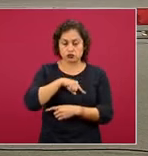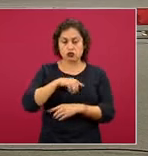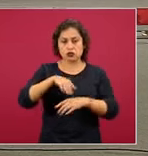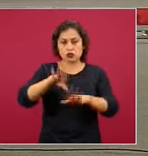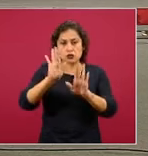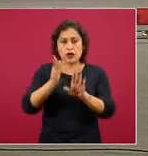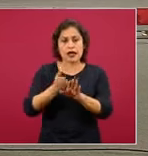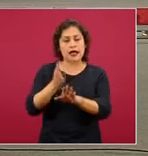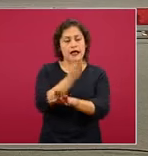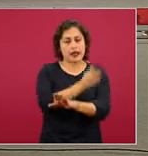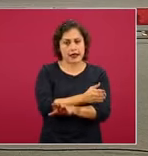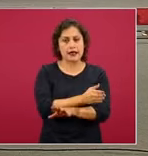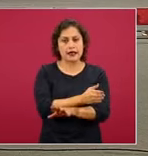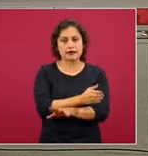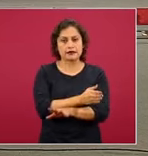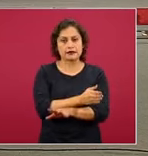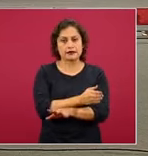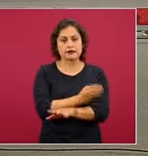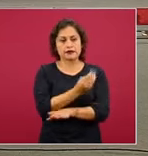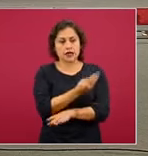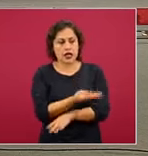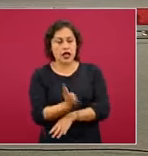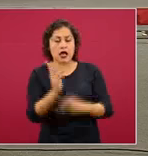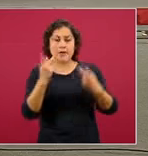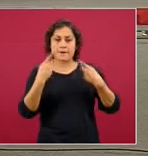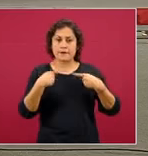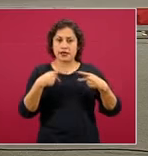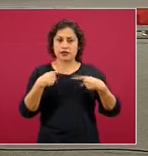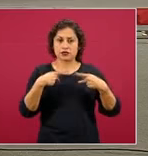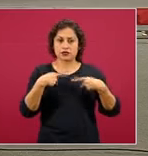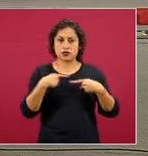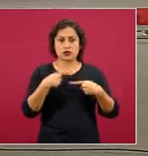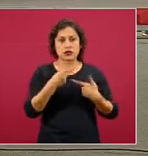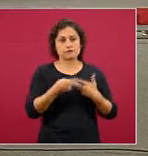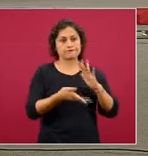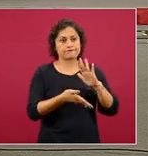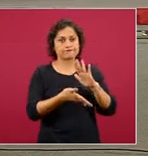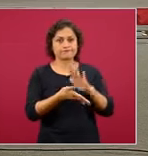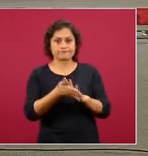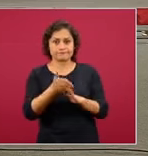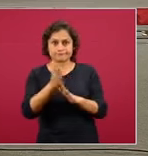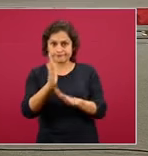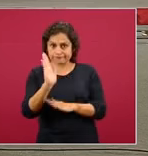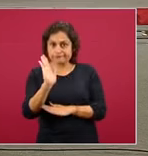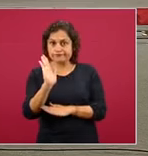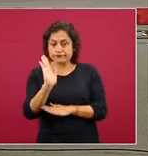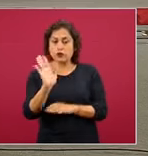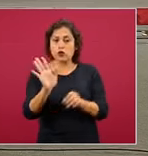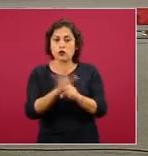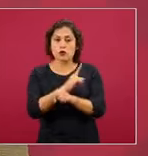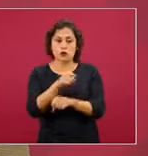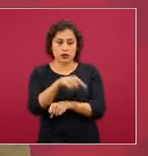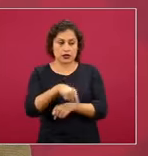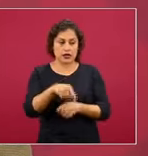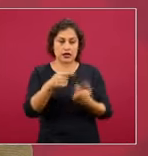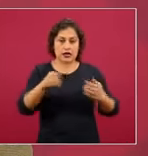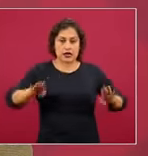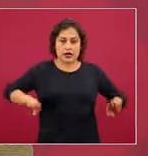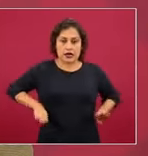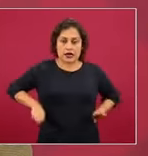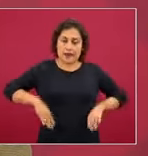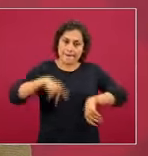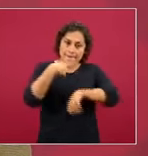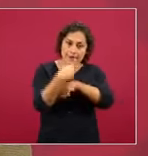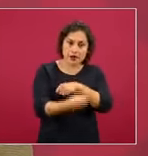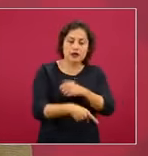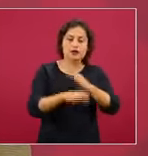hubo personal que se tuvo que ir, porque estaban en los grupos de alto riesgo, ¿no? Entonces eso